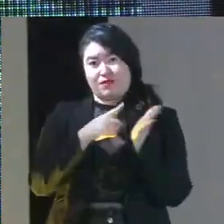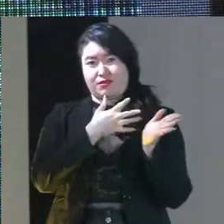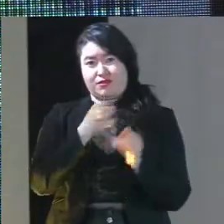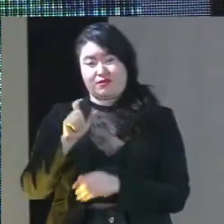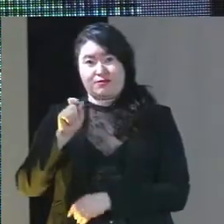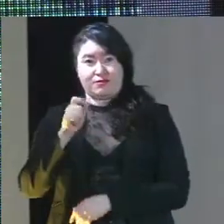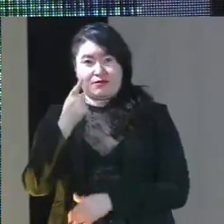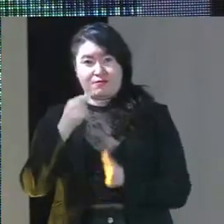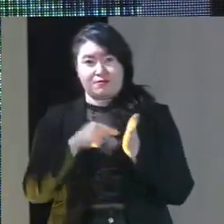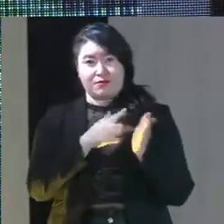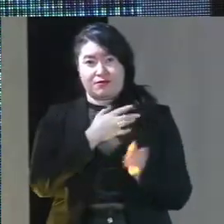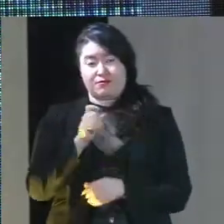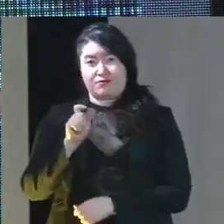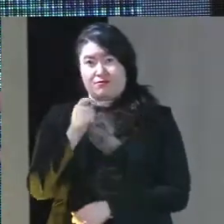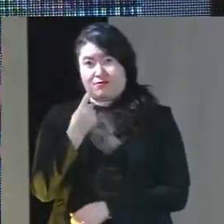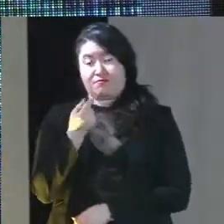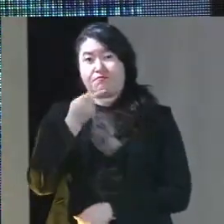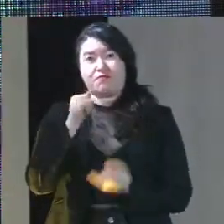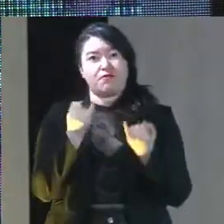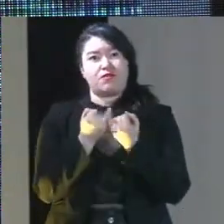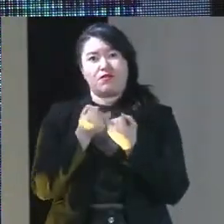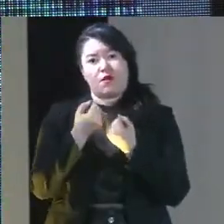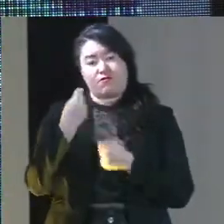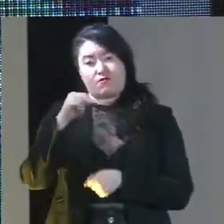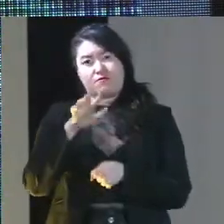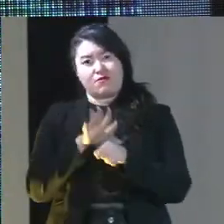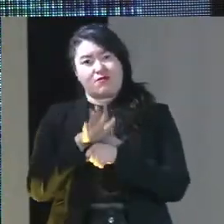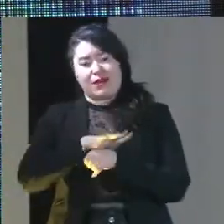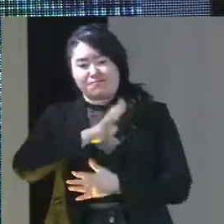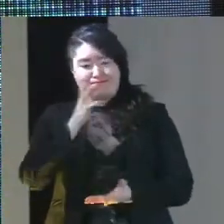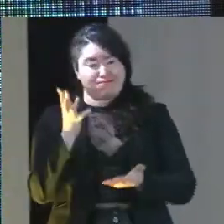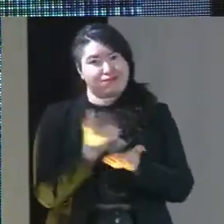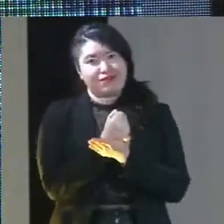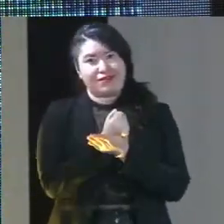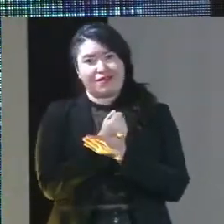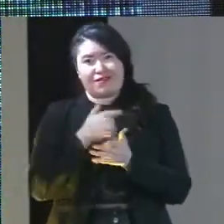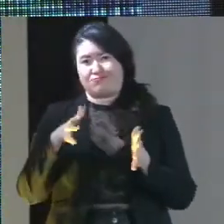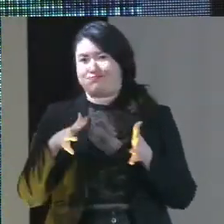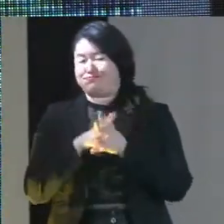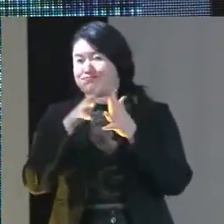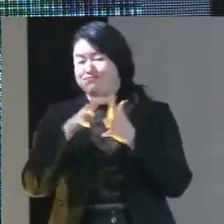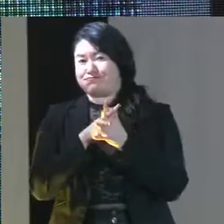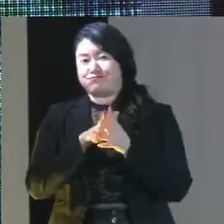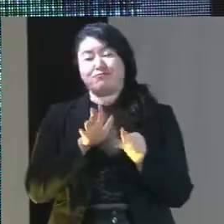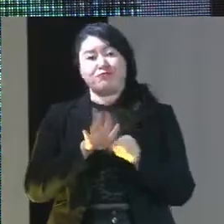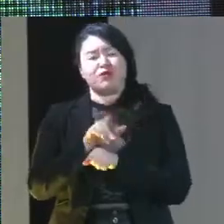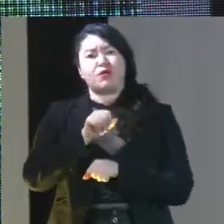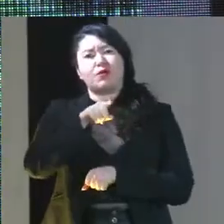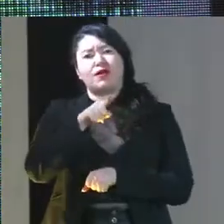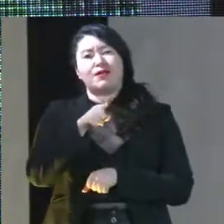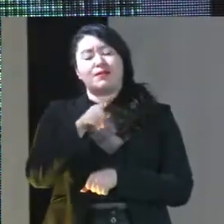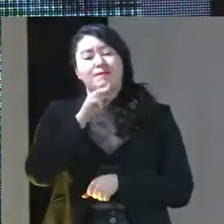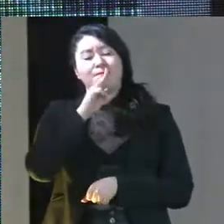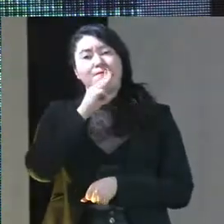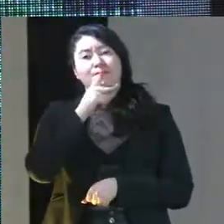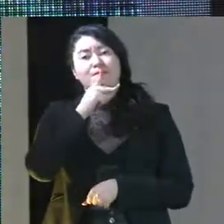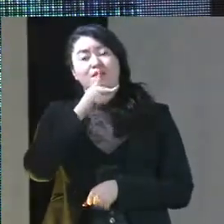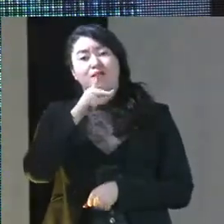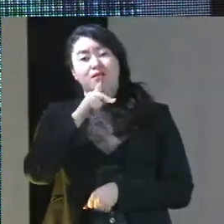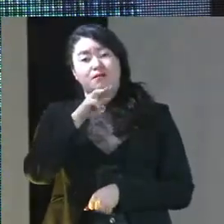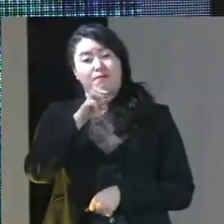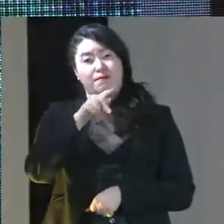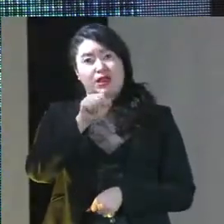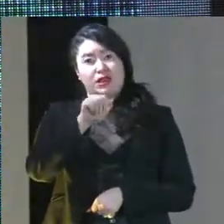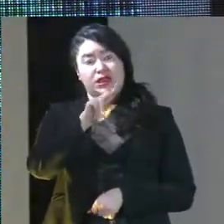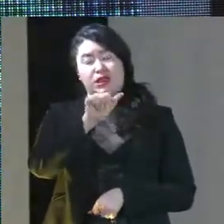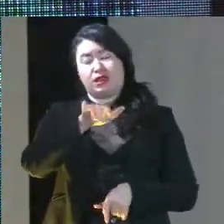1521. Y Pedro no duda en llamarla guerra de conquista. Y en reconocer, empleo o no la palabra maldita, que fue un